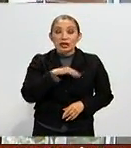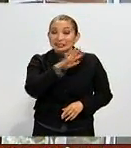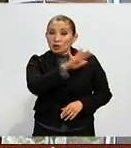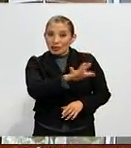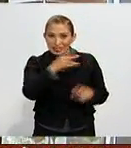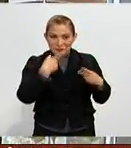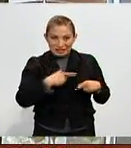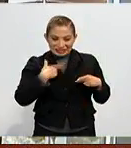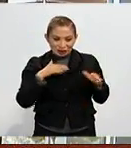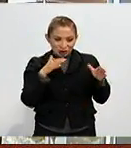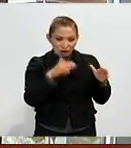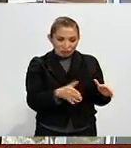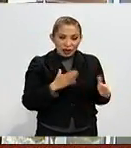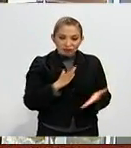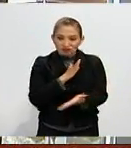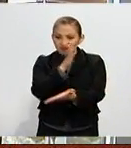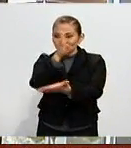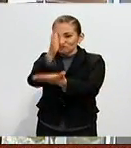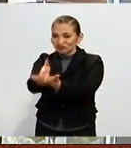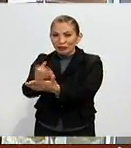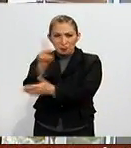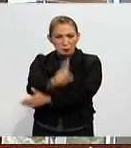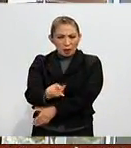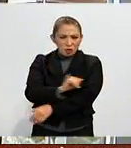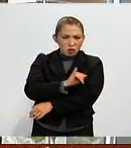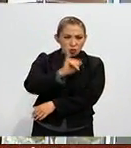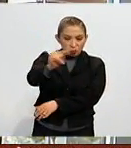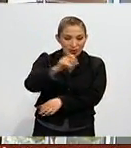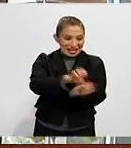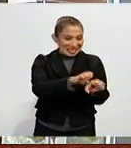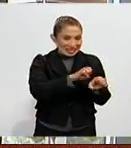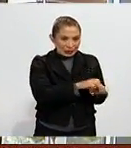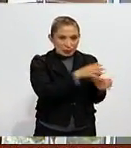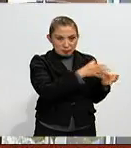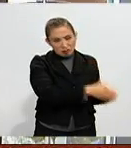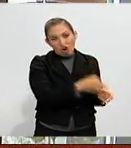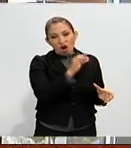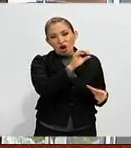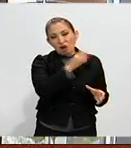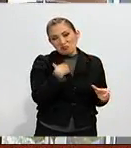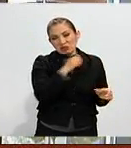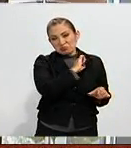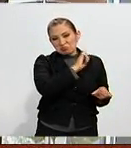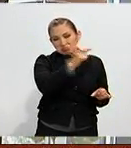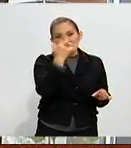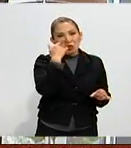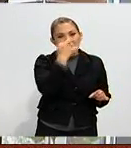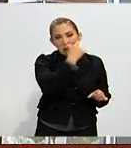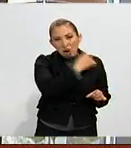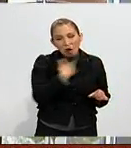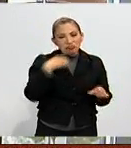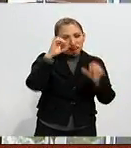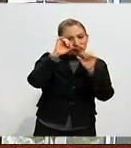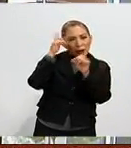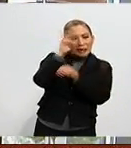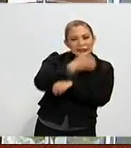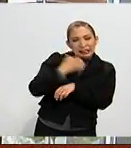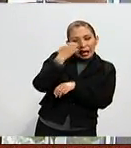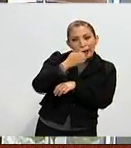50 personas a comunidades rurales, llevamos un equipo de oftalmólogos, de optometristas y